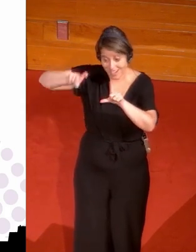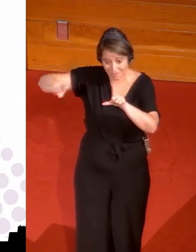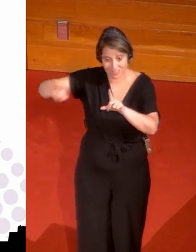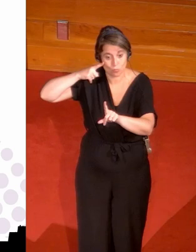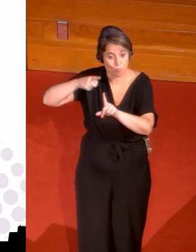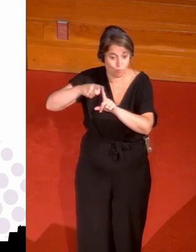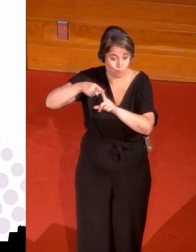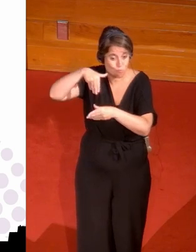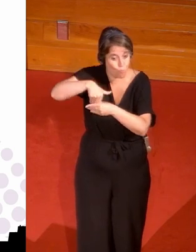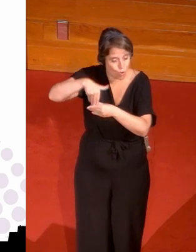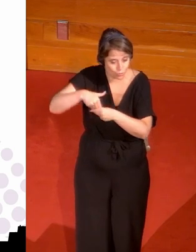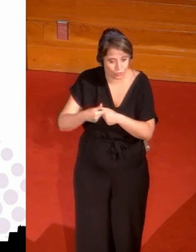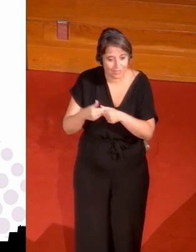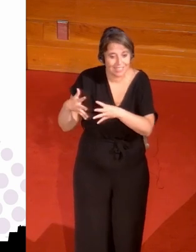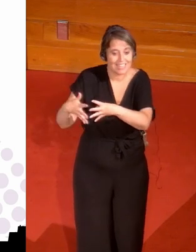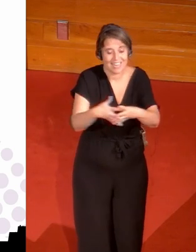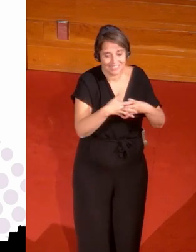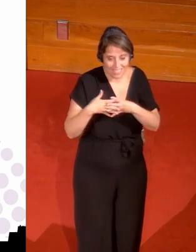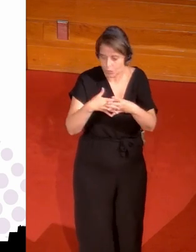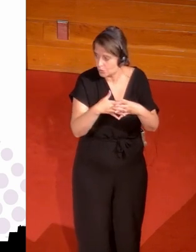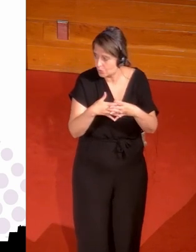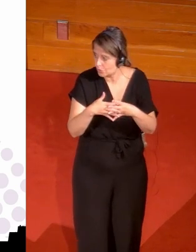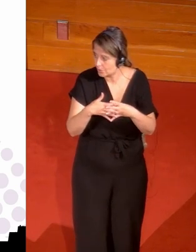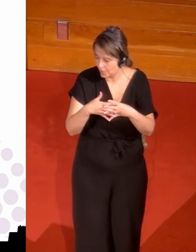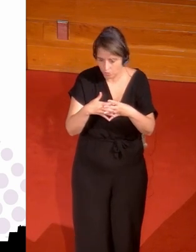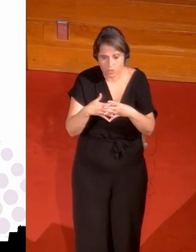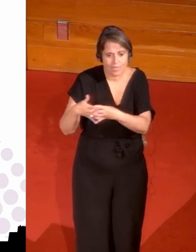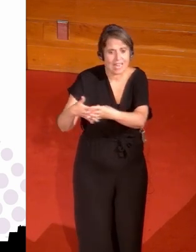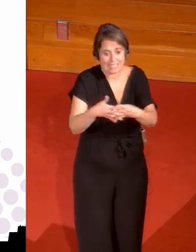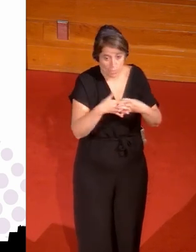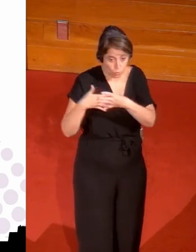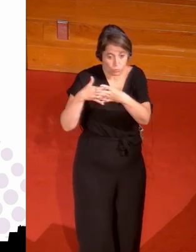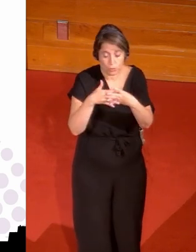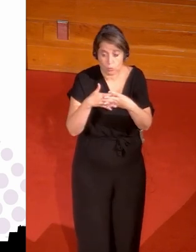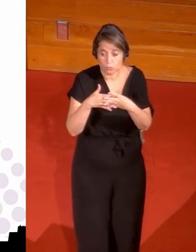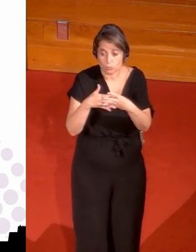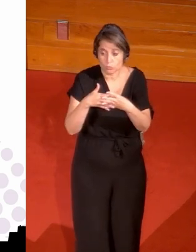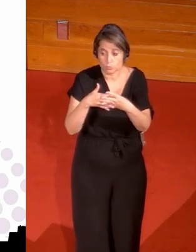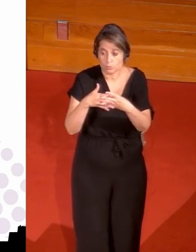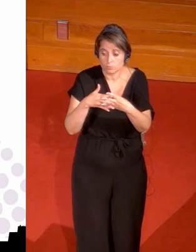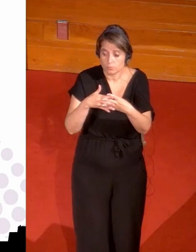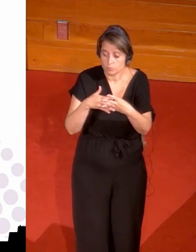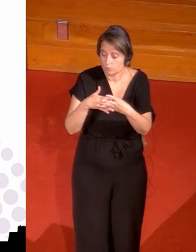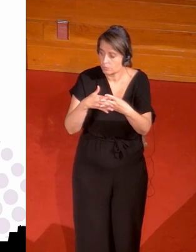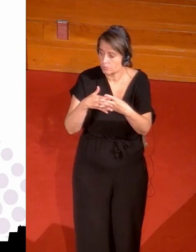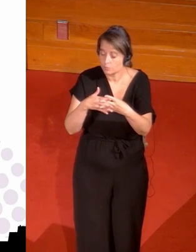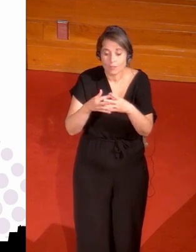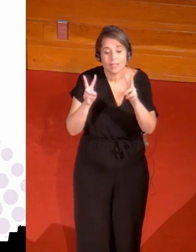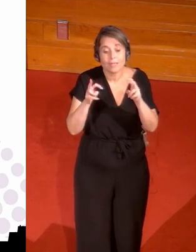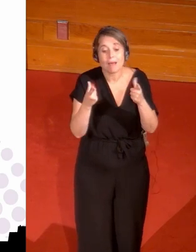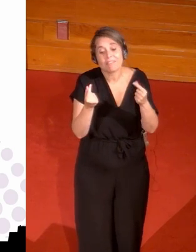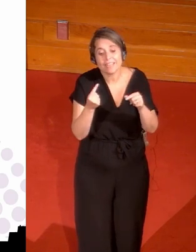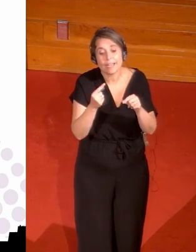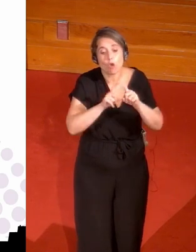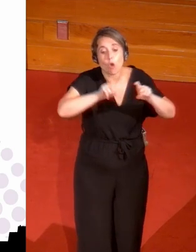de Voto en Estados Unidos se sigue que no no lo he puesto pero lo podía haber puesto eh Cómo va la donación de